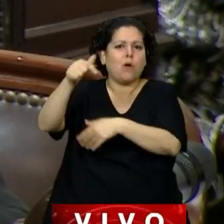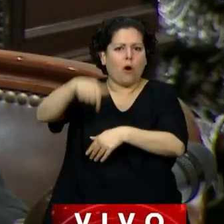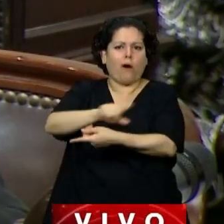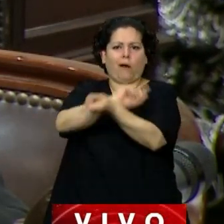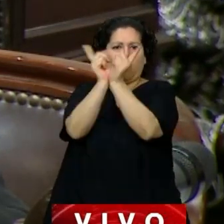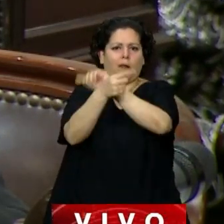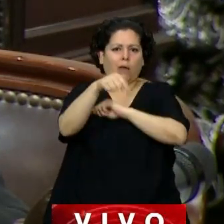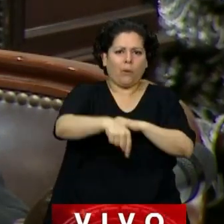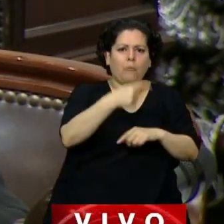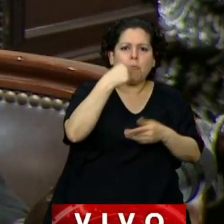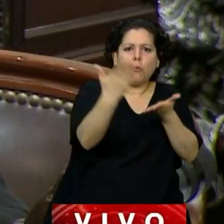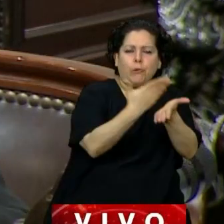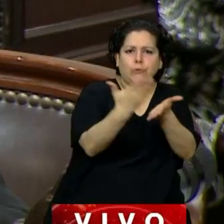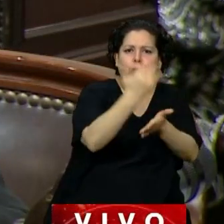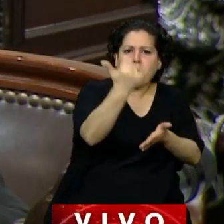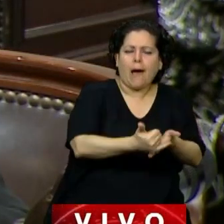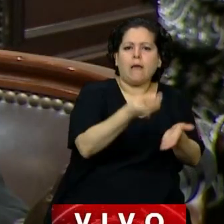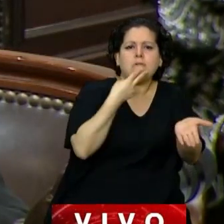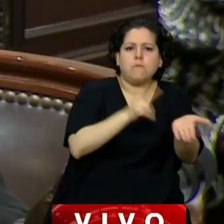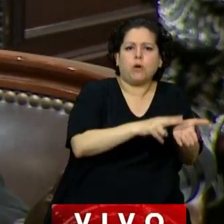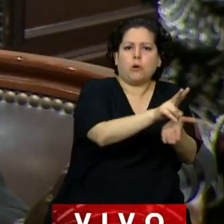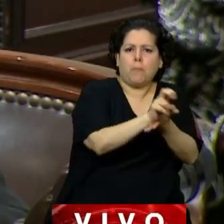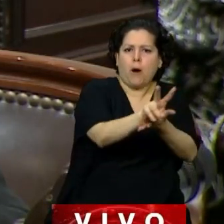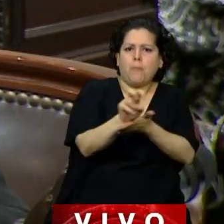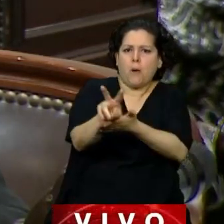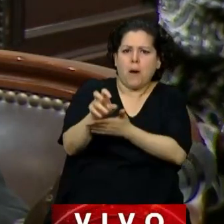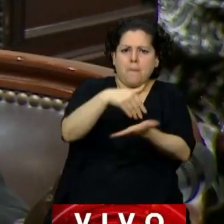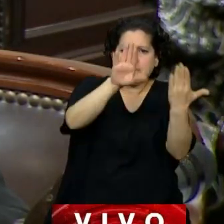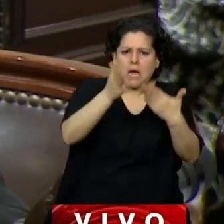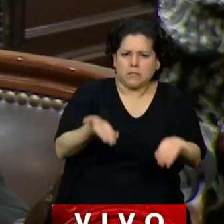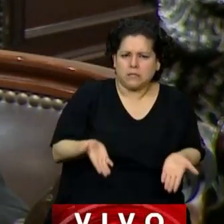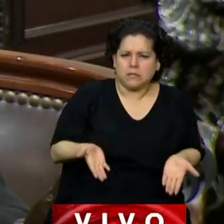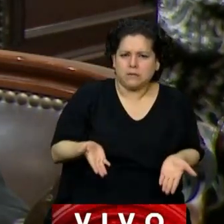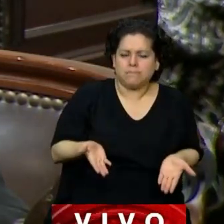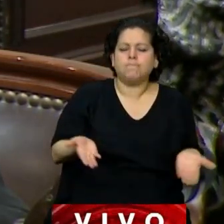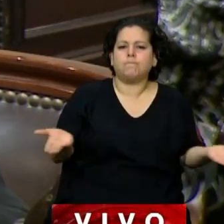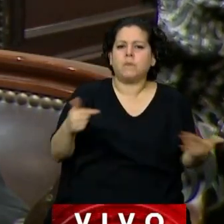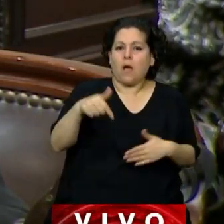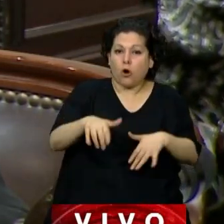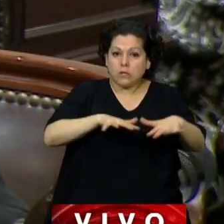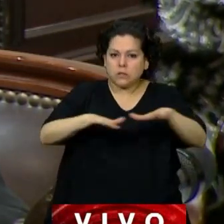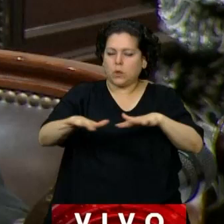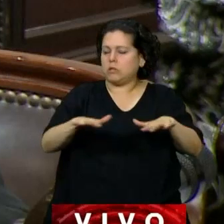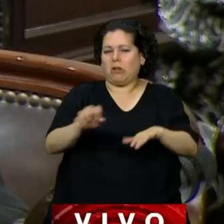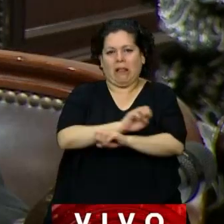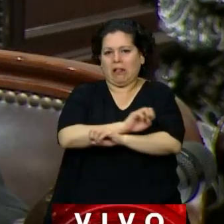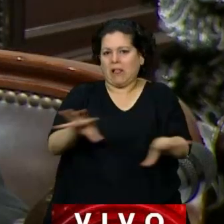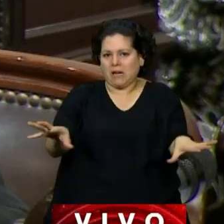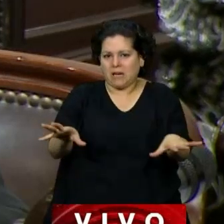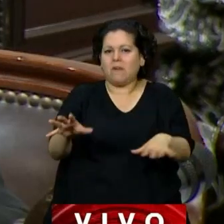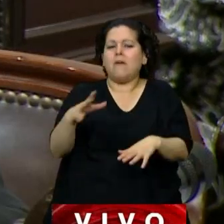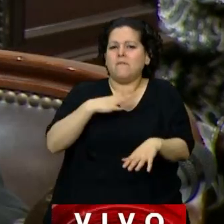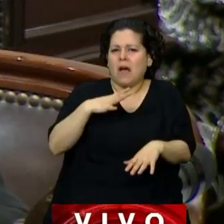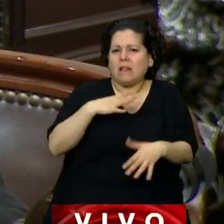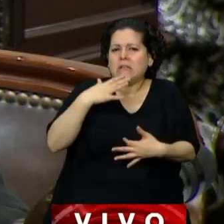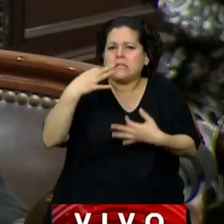impuestos a toda la cadena agroalimentaria y al trabajo. La situación en la que estamos es crítica. A la falta de seguridad